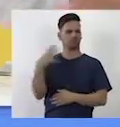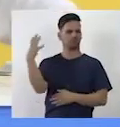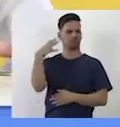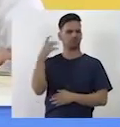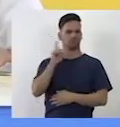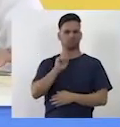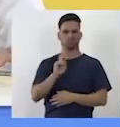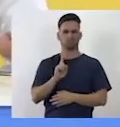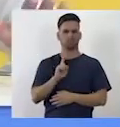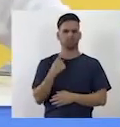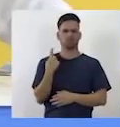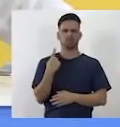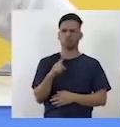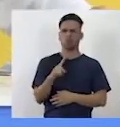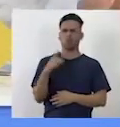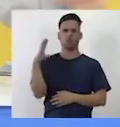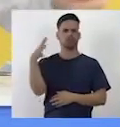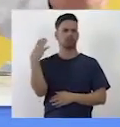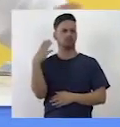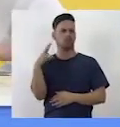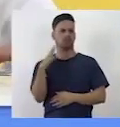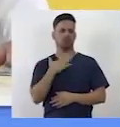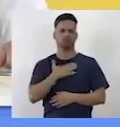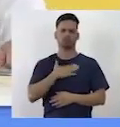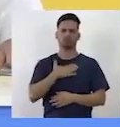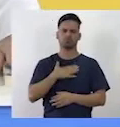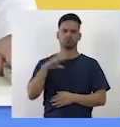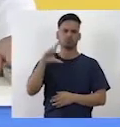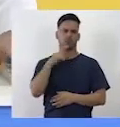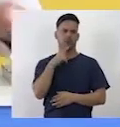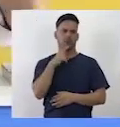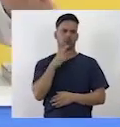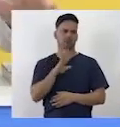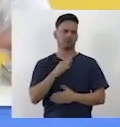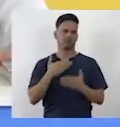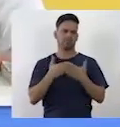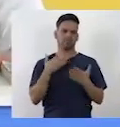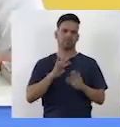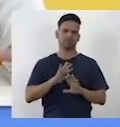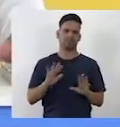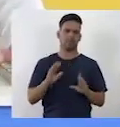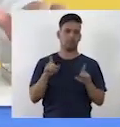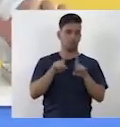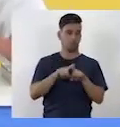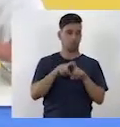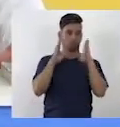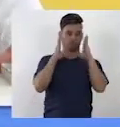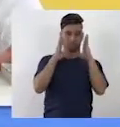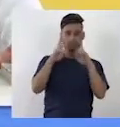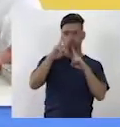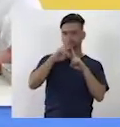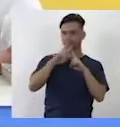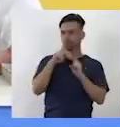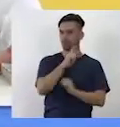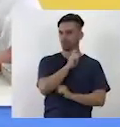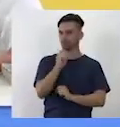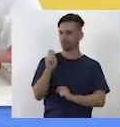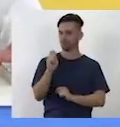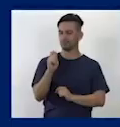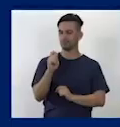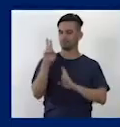bajito de solo un ventilador o un abanico bien poquito de agua fría y lo demás conmigo está claro